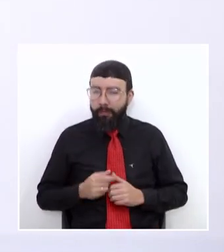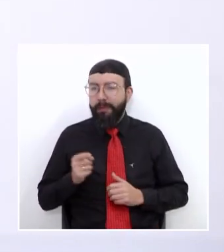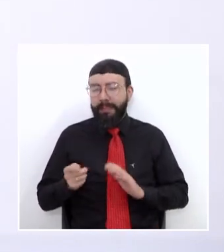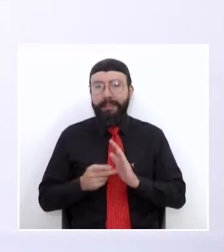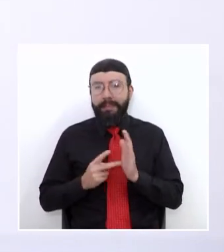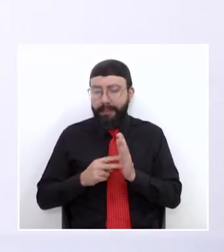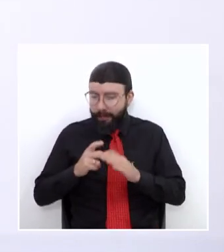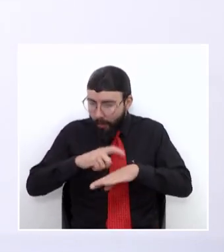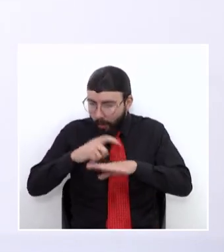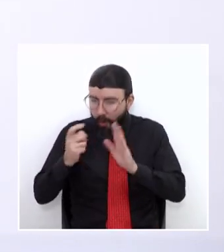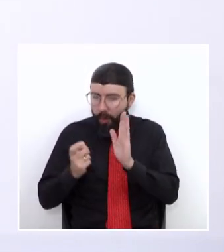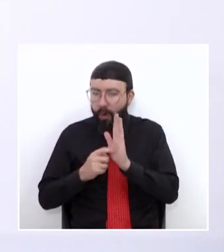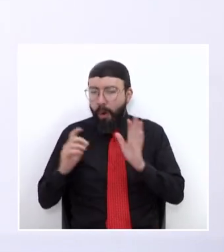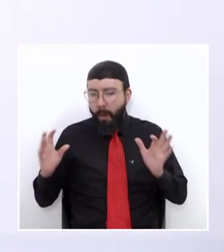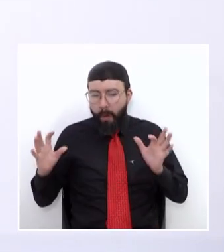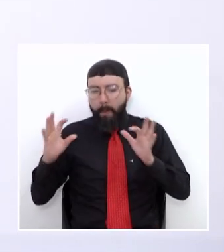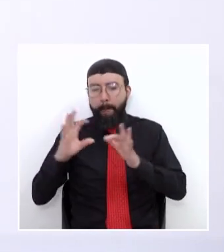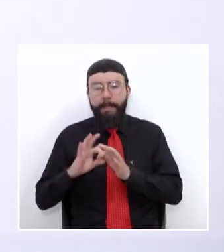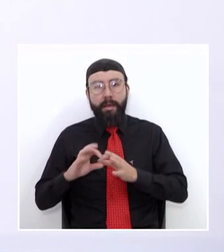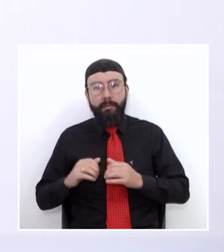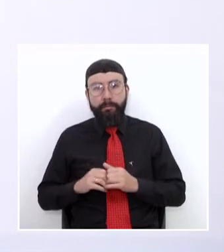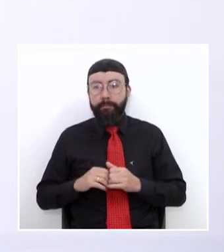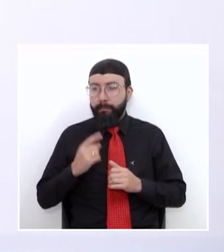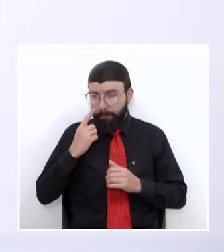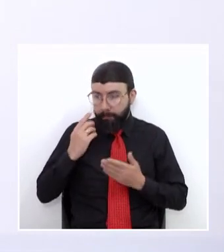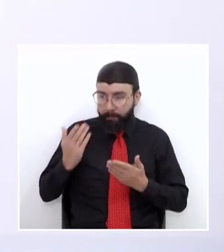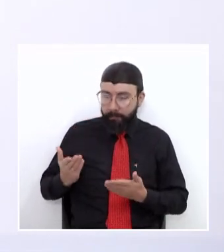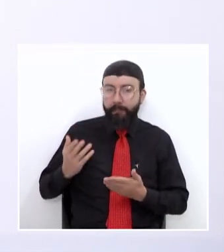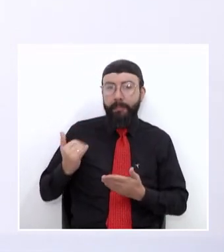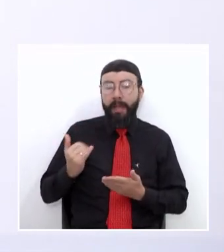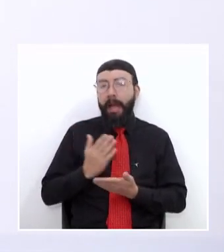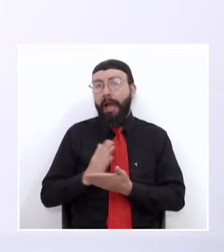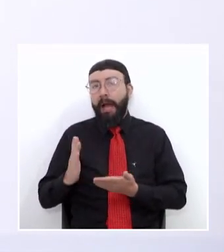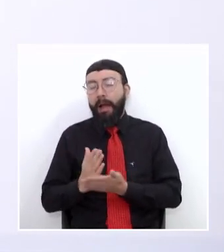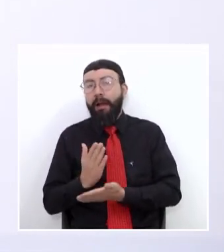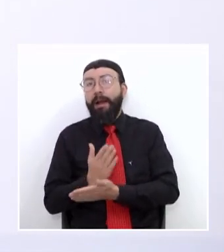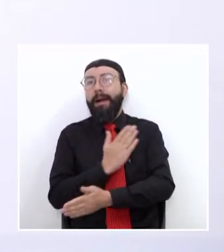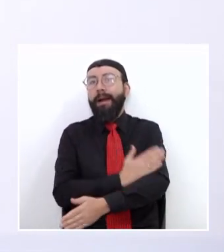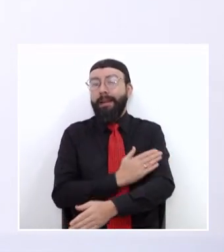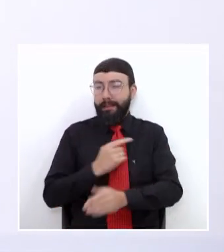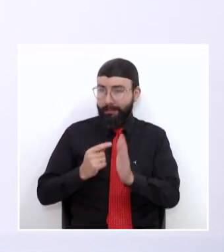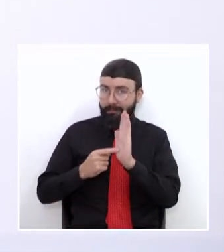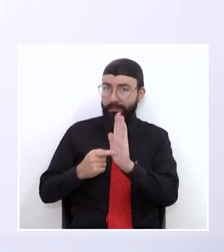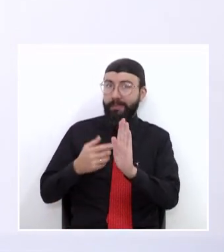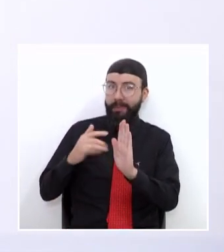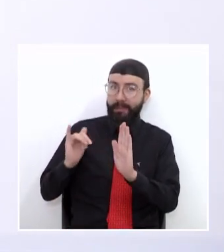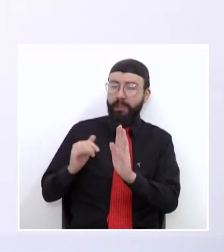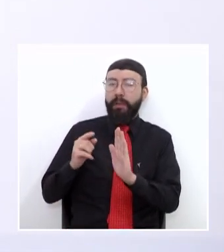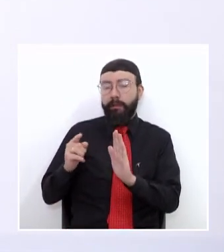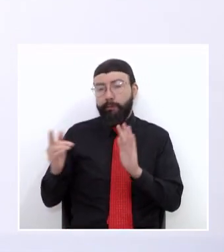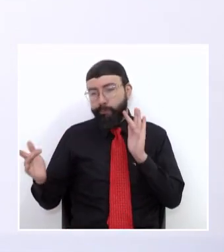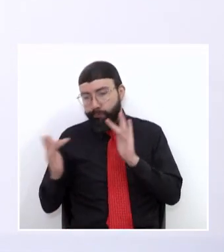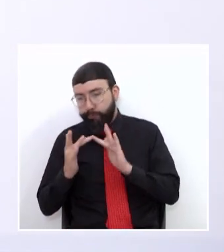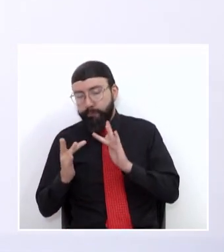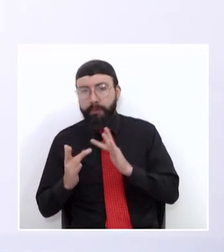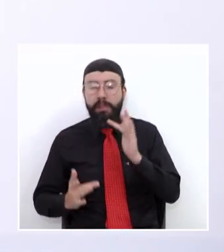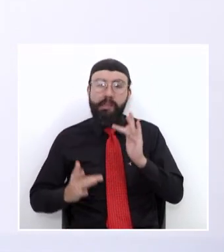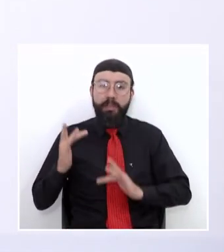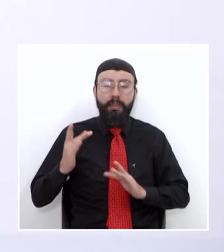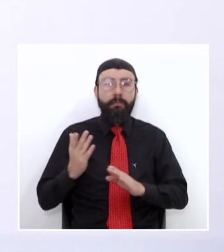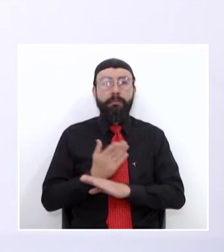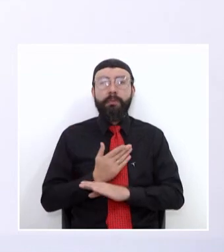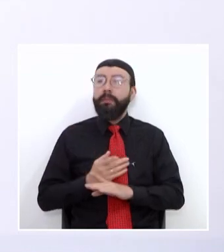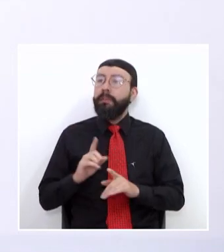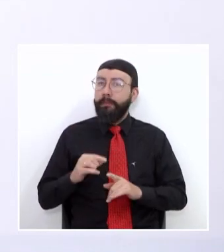esto que les quería mostrar porque es que también aparte de lo que hemos visto en los videos de que nos puede llevar a la alteración, también es un método